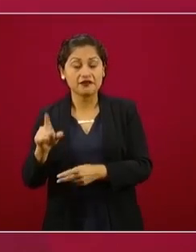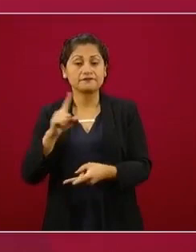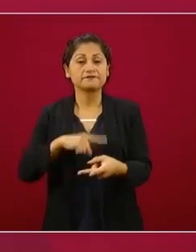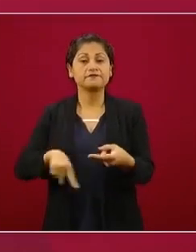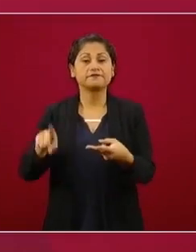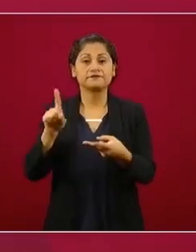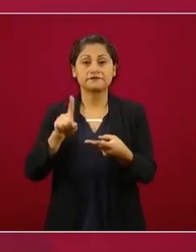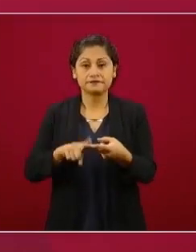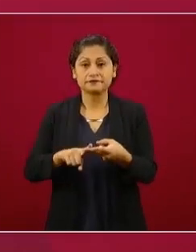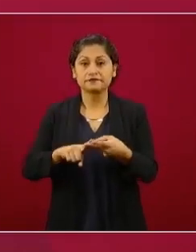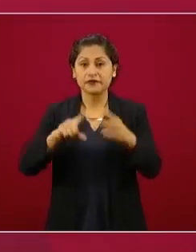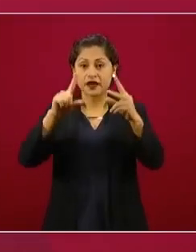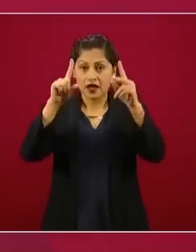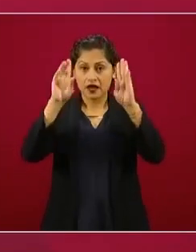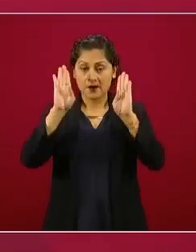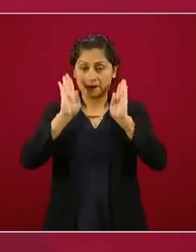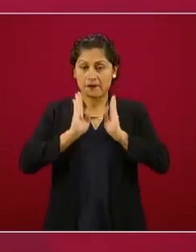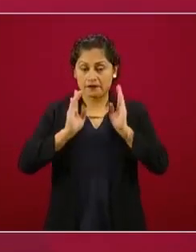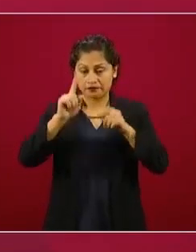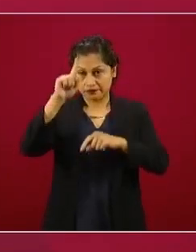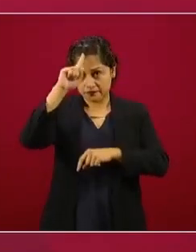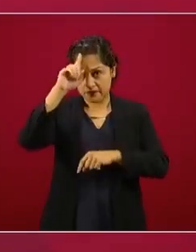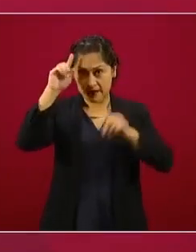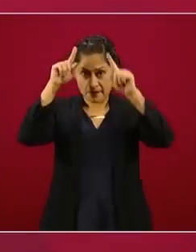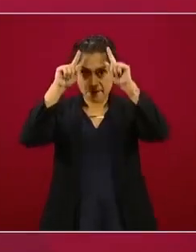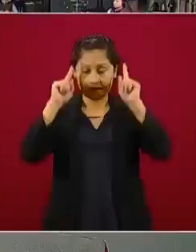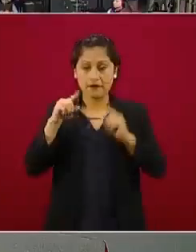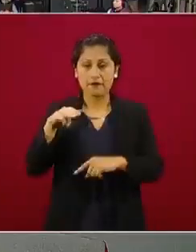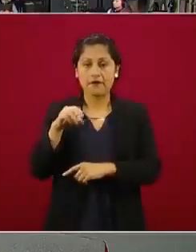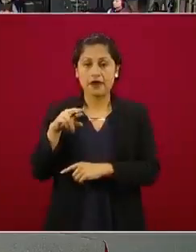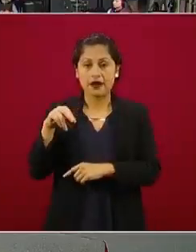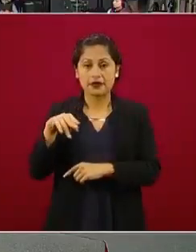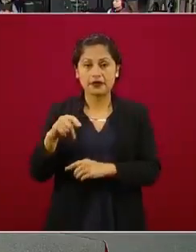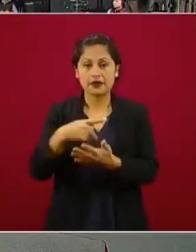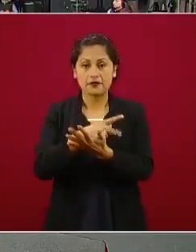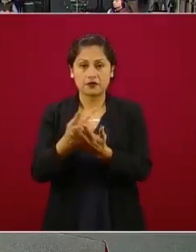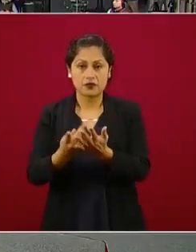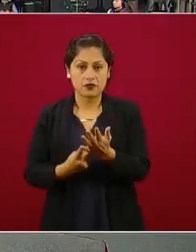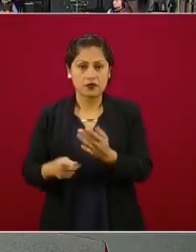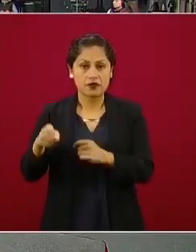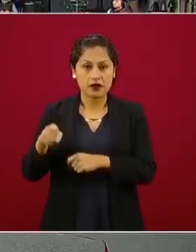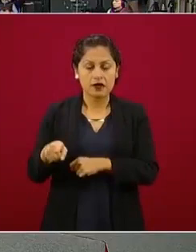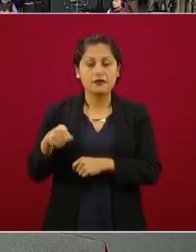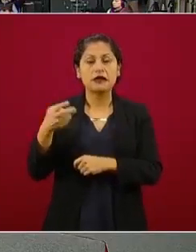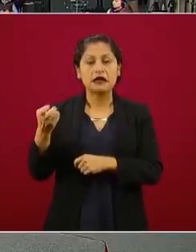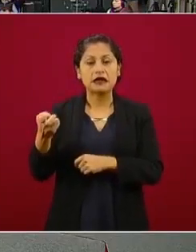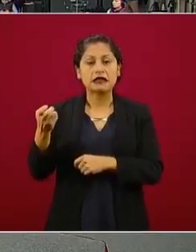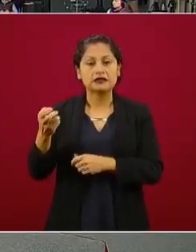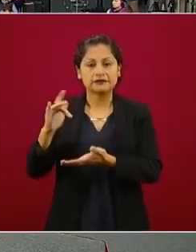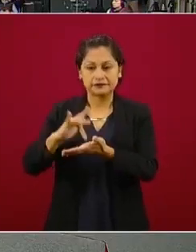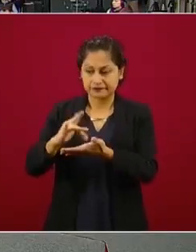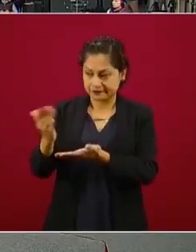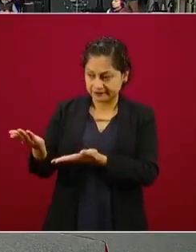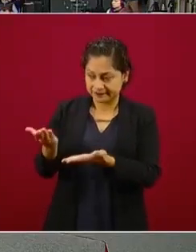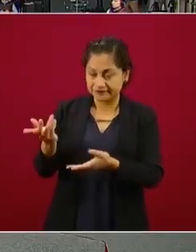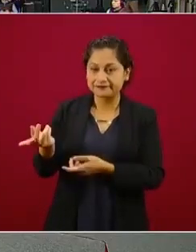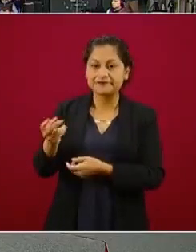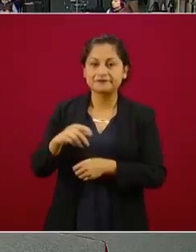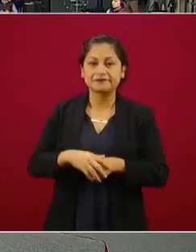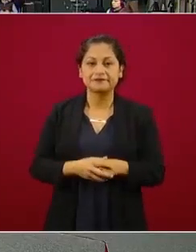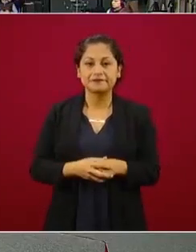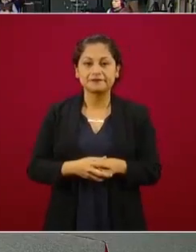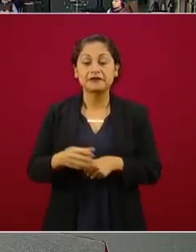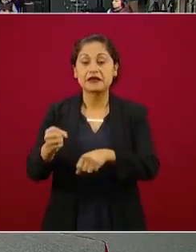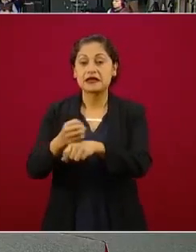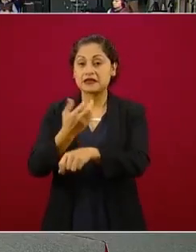la Secretaría de Marina, con el Plan Marina. Está aquí también el